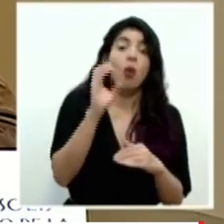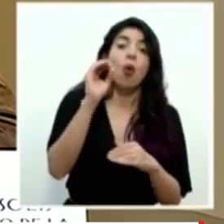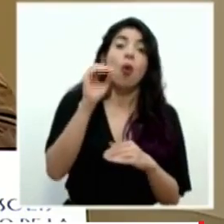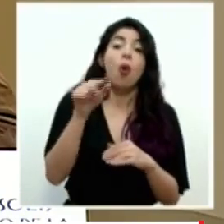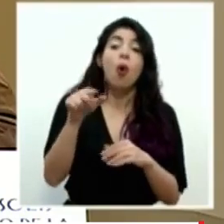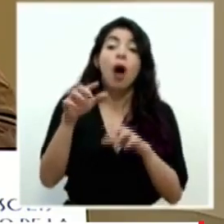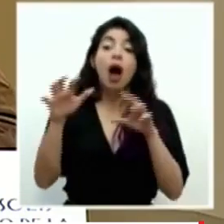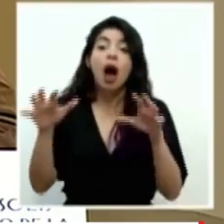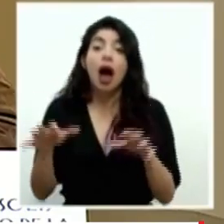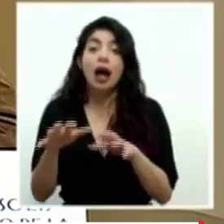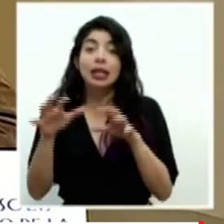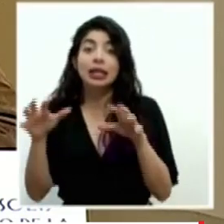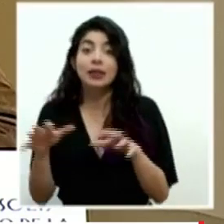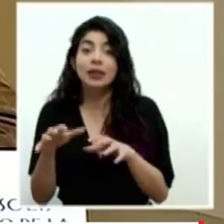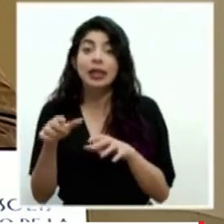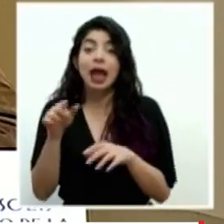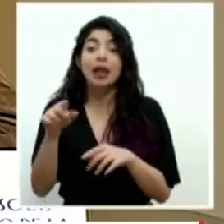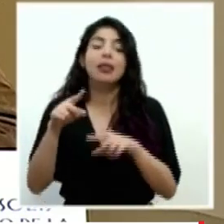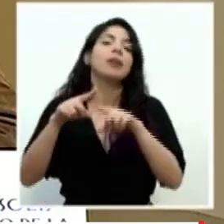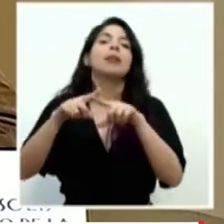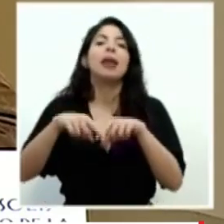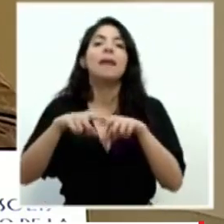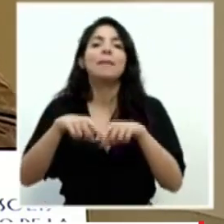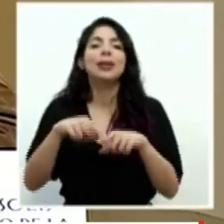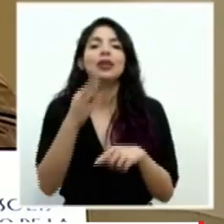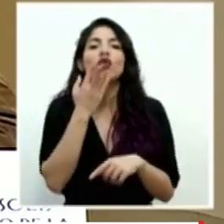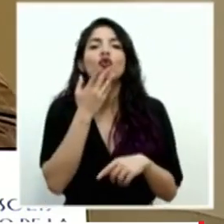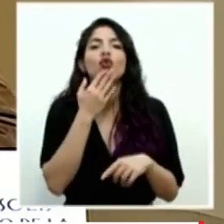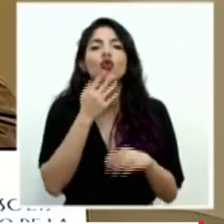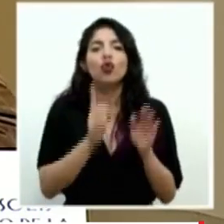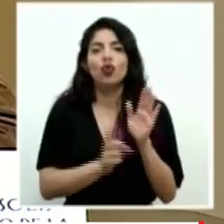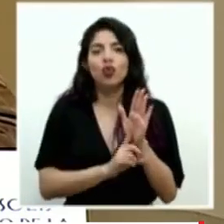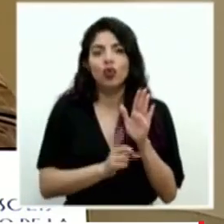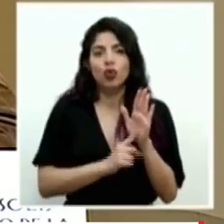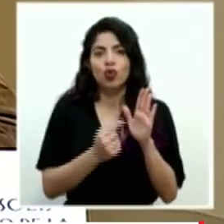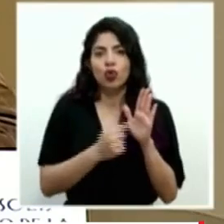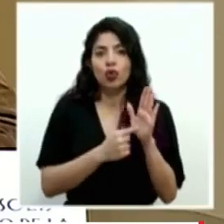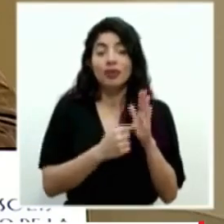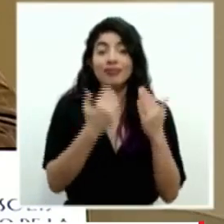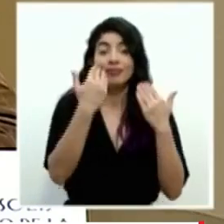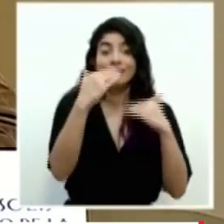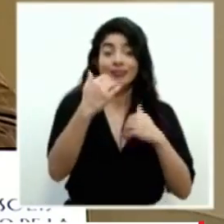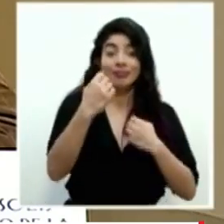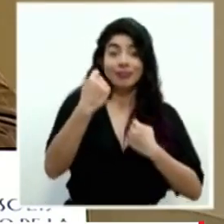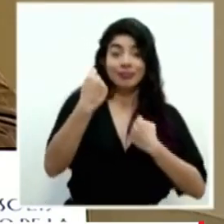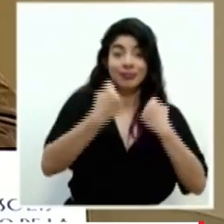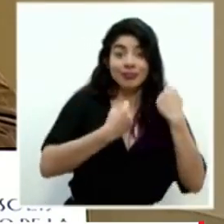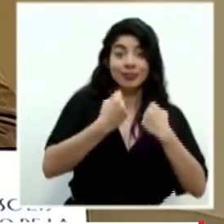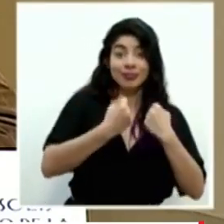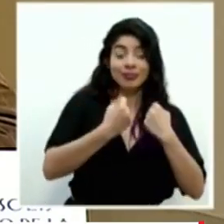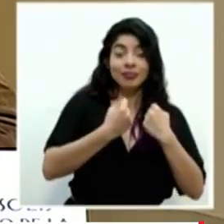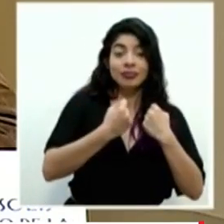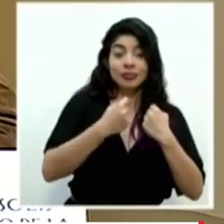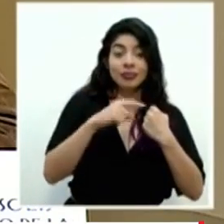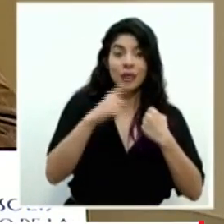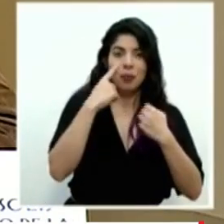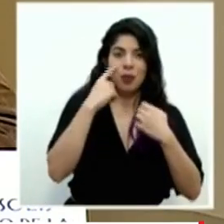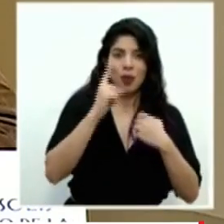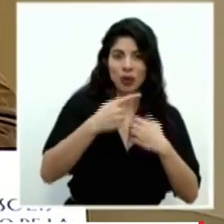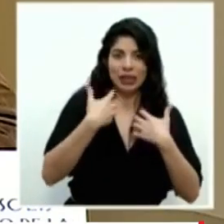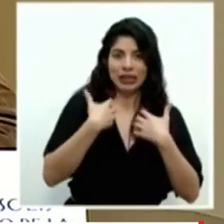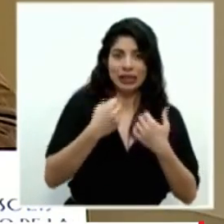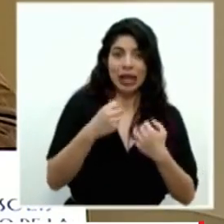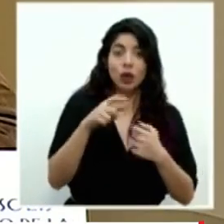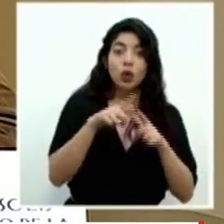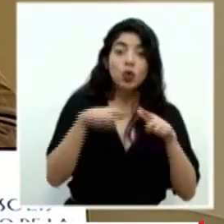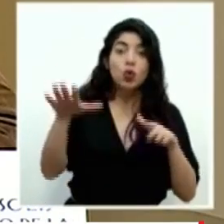las actividades que operan según el nivel de alerta. La restricción vehicular sanitaria que opera en estas zonas